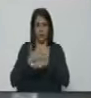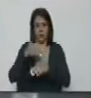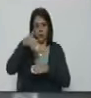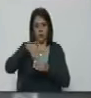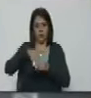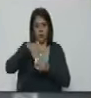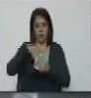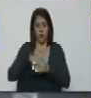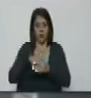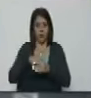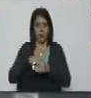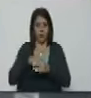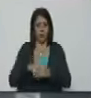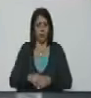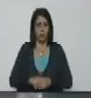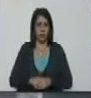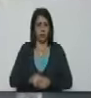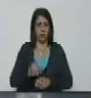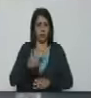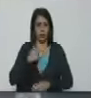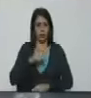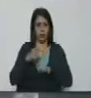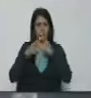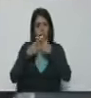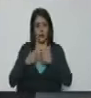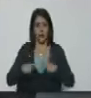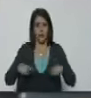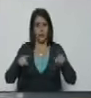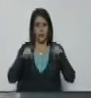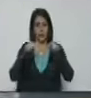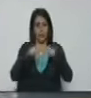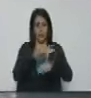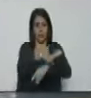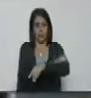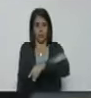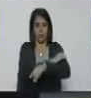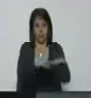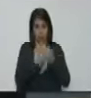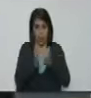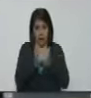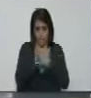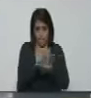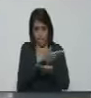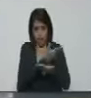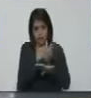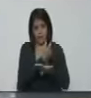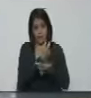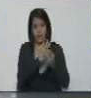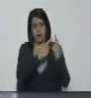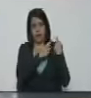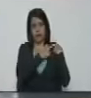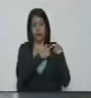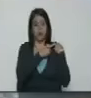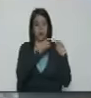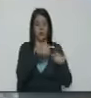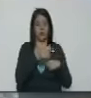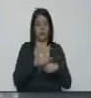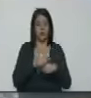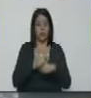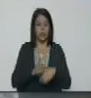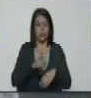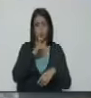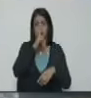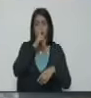voto, somos distintos a esa oposición irresponsable,